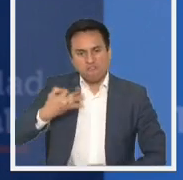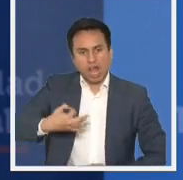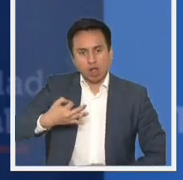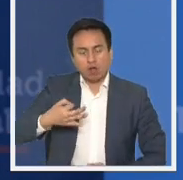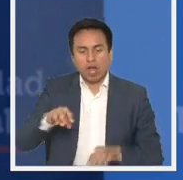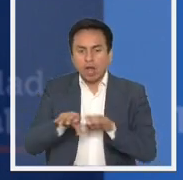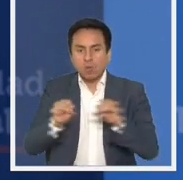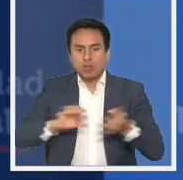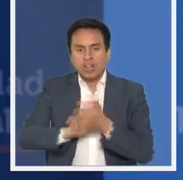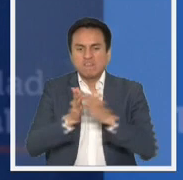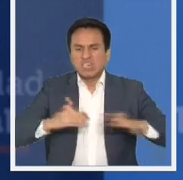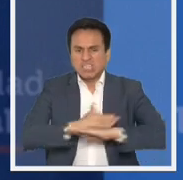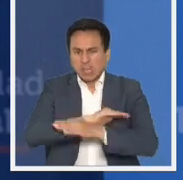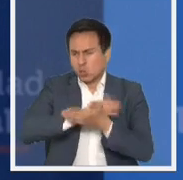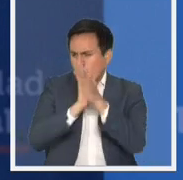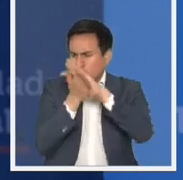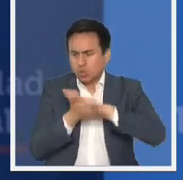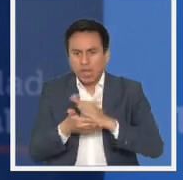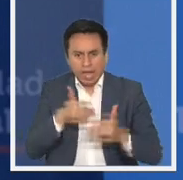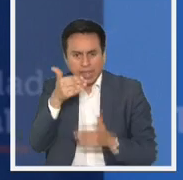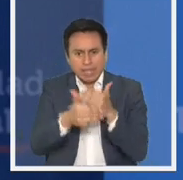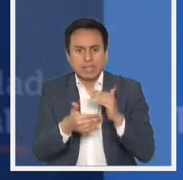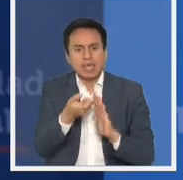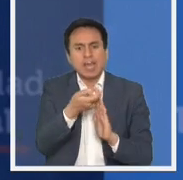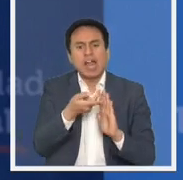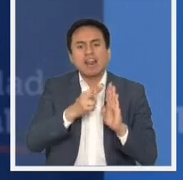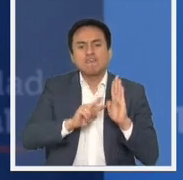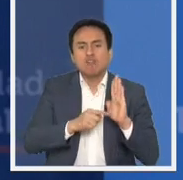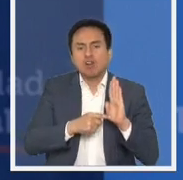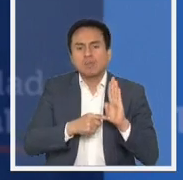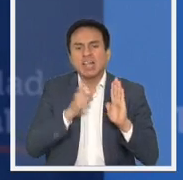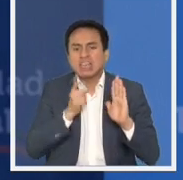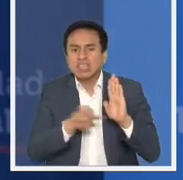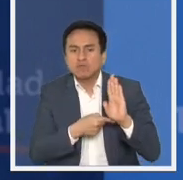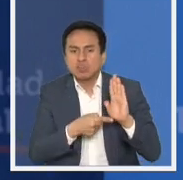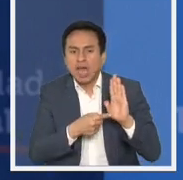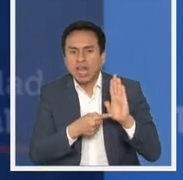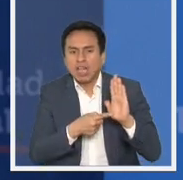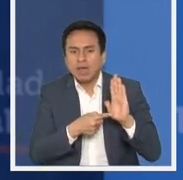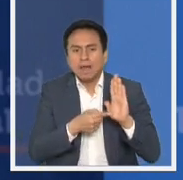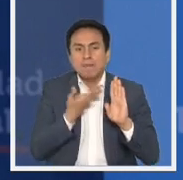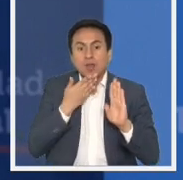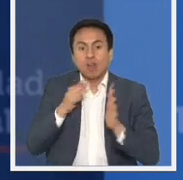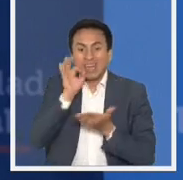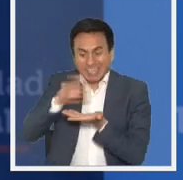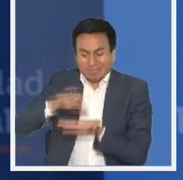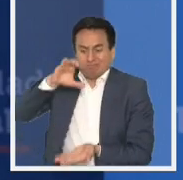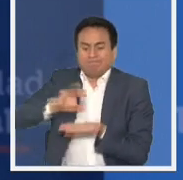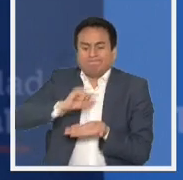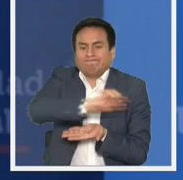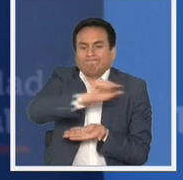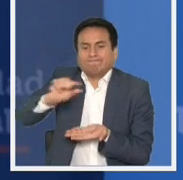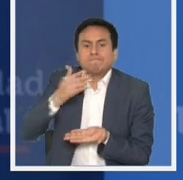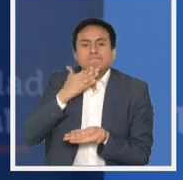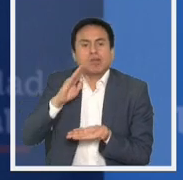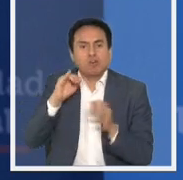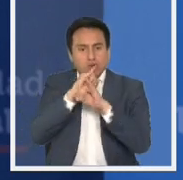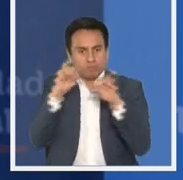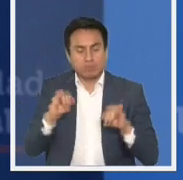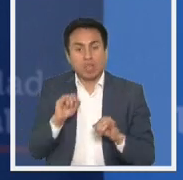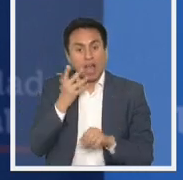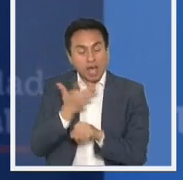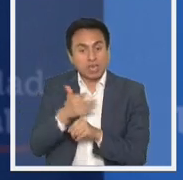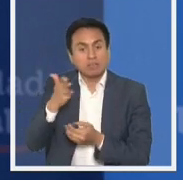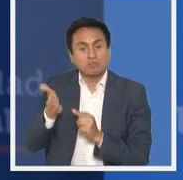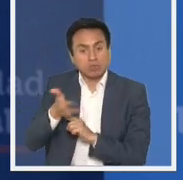un acuerdo transversal para sacar adelante también la reforma tributaria para distribuir de mejor manera la riqueza que generamos